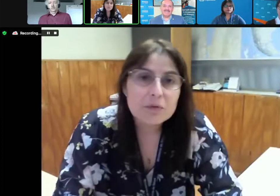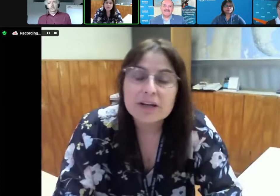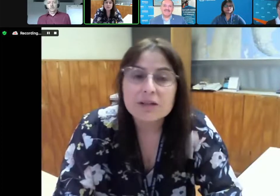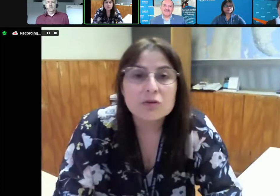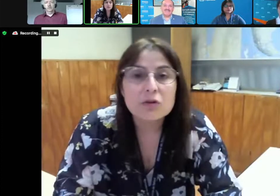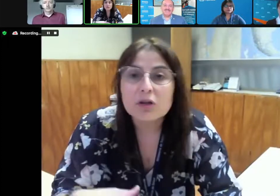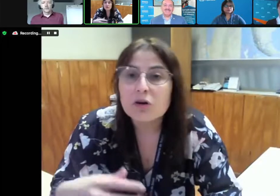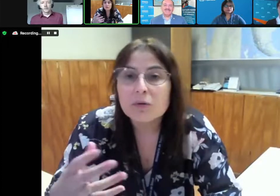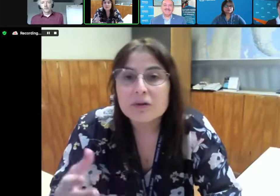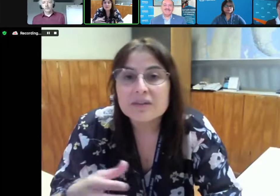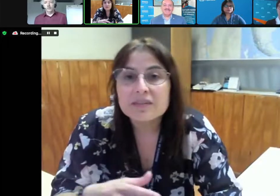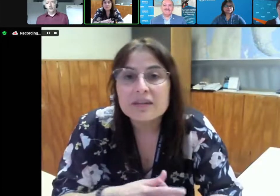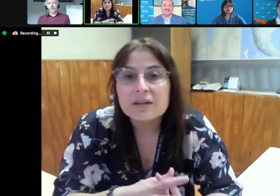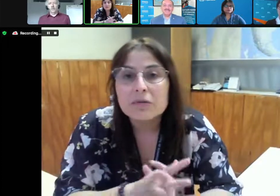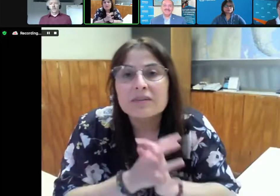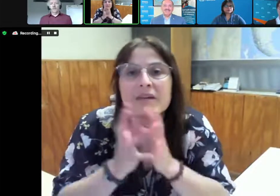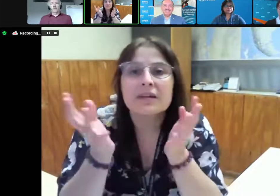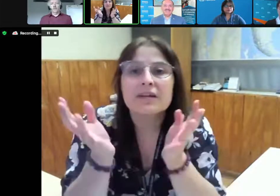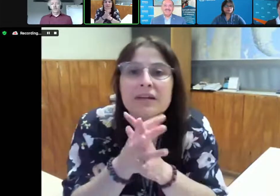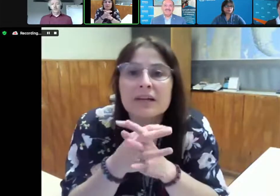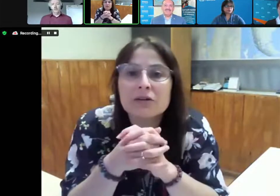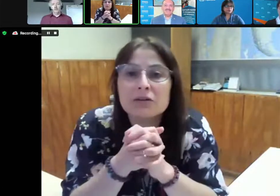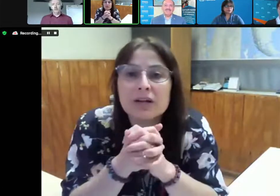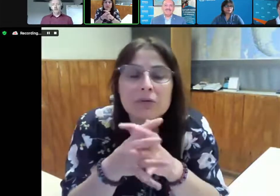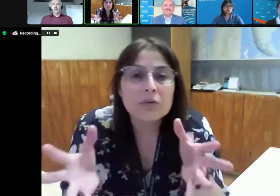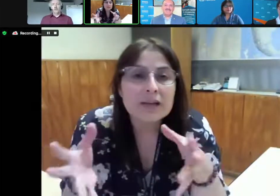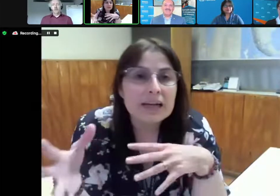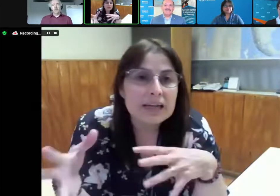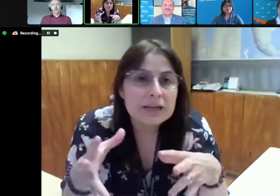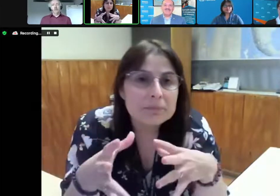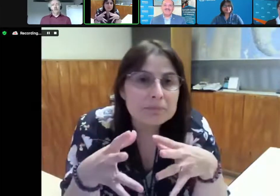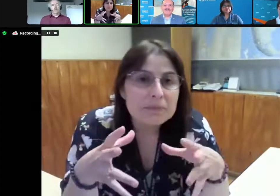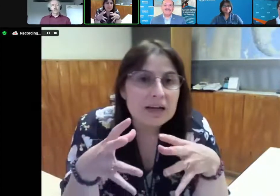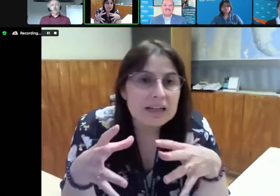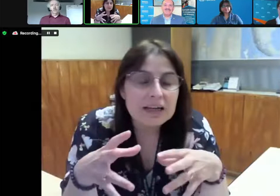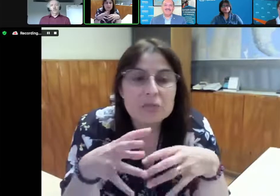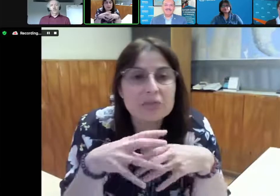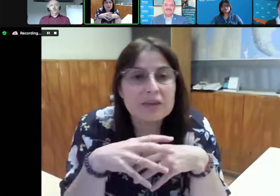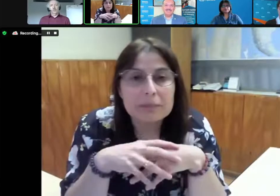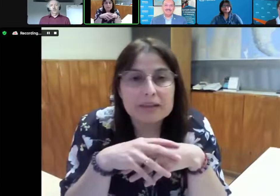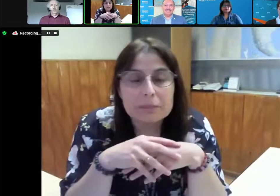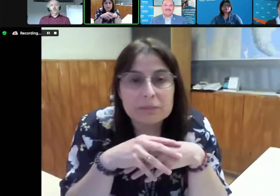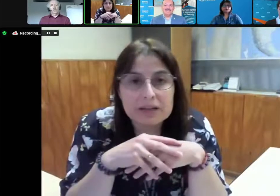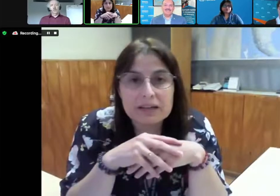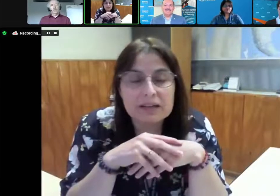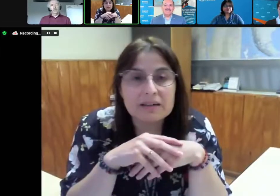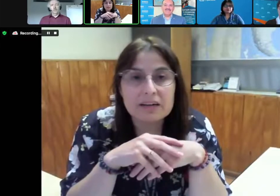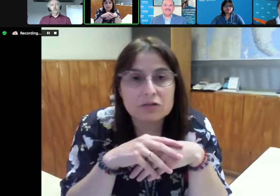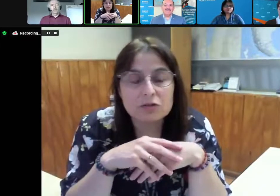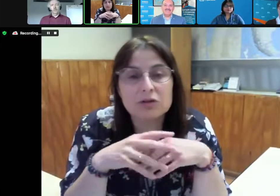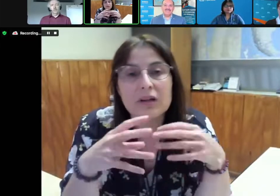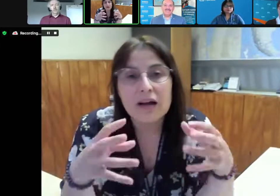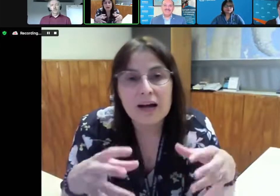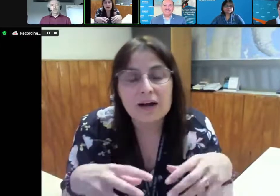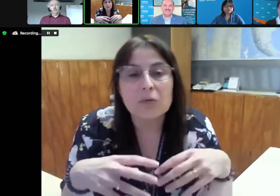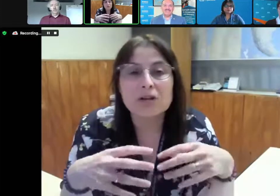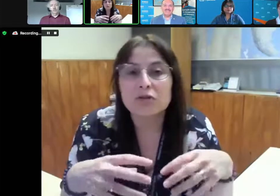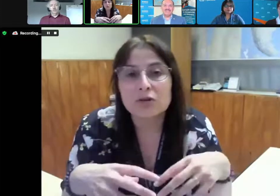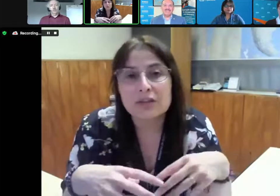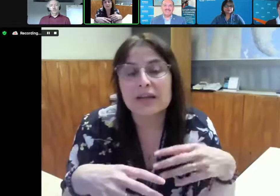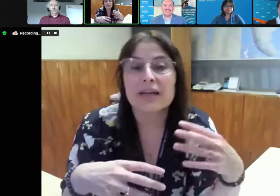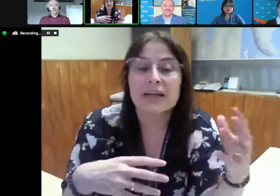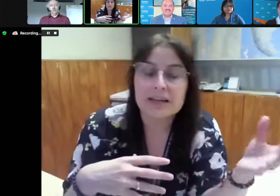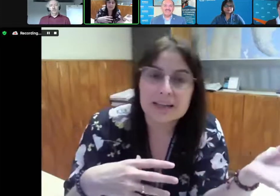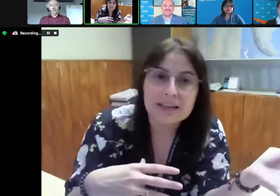si vemos esto, y como lo dice la doctora Juda, aquí hay un tema también en relación a